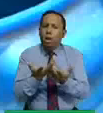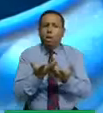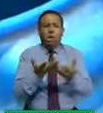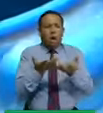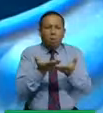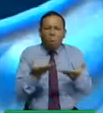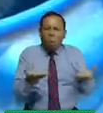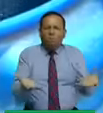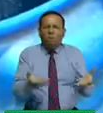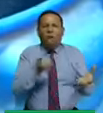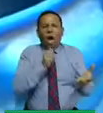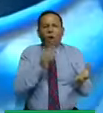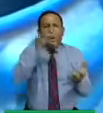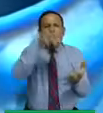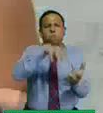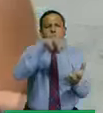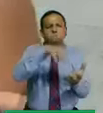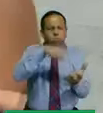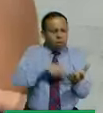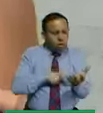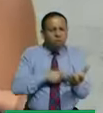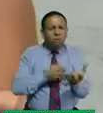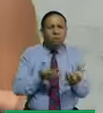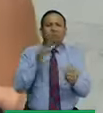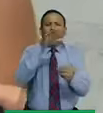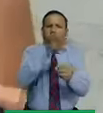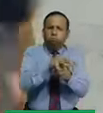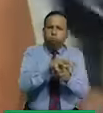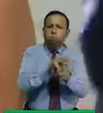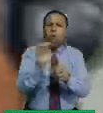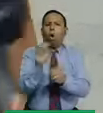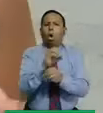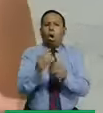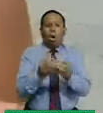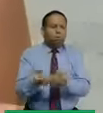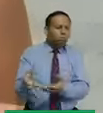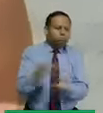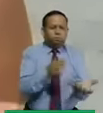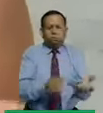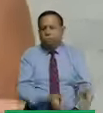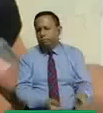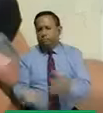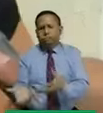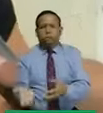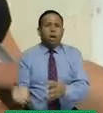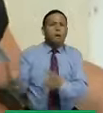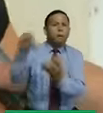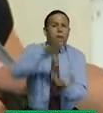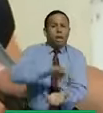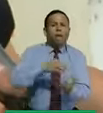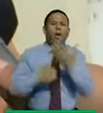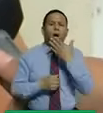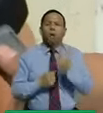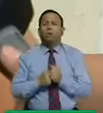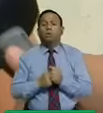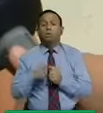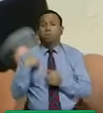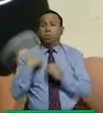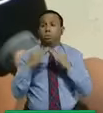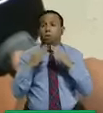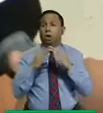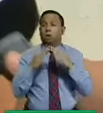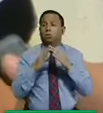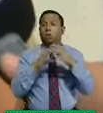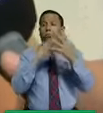cosas, los baldes sin tapar, todo tapado, ya, o si no, tanques, o si no, boca abajo. Pues yo es pura malla y vivo a